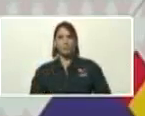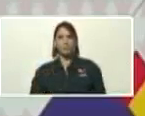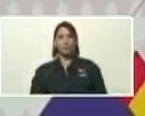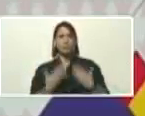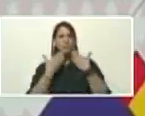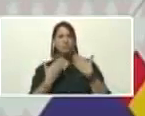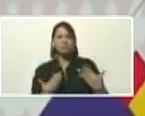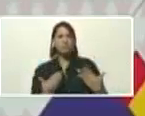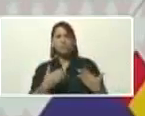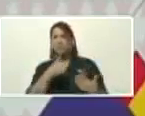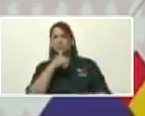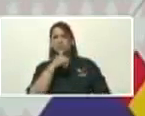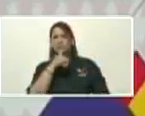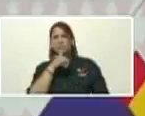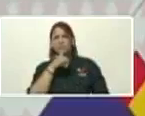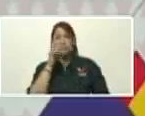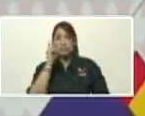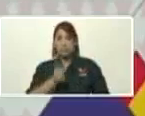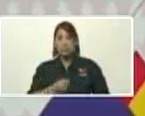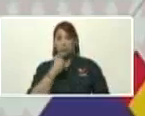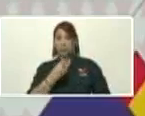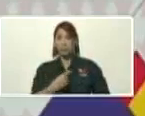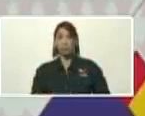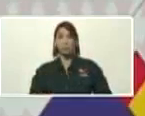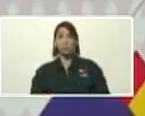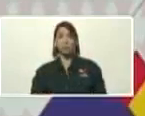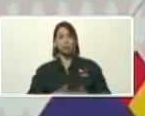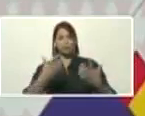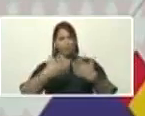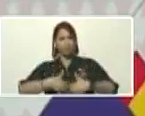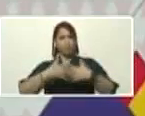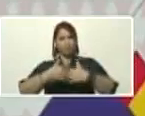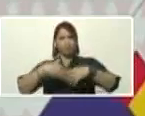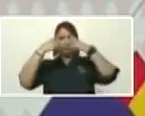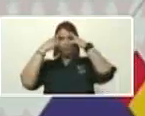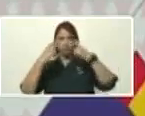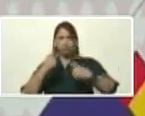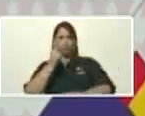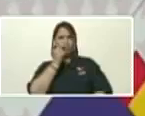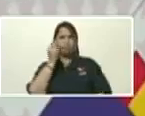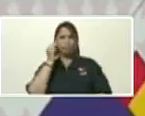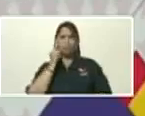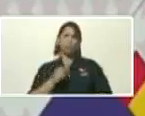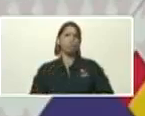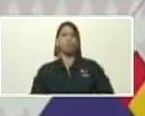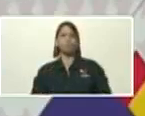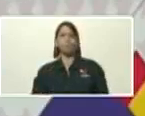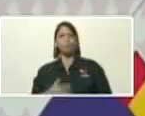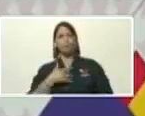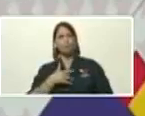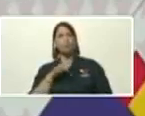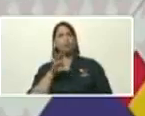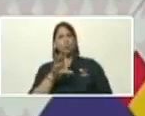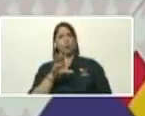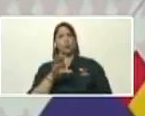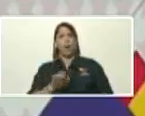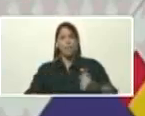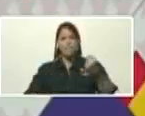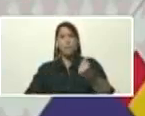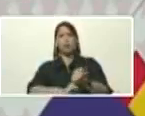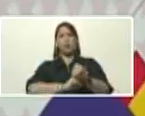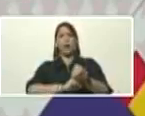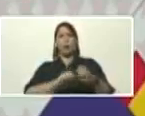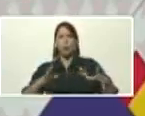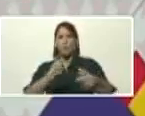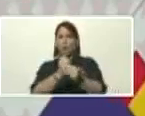¿Gracias a quién? También hay que decirlo, a los empresarios y empresarias patriotas que apostaron y